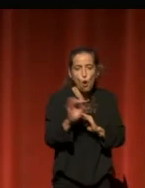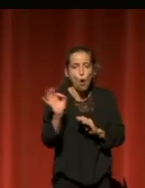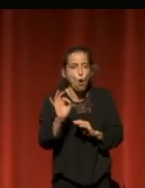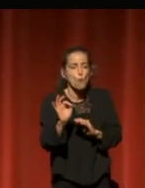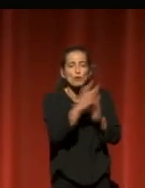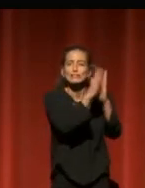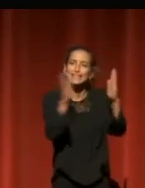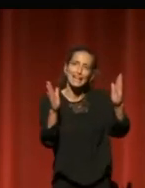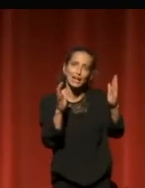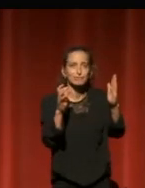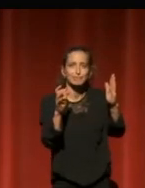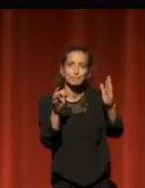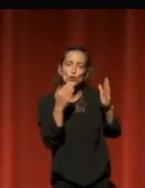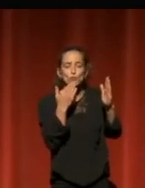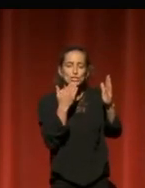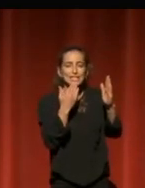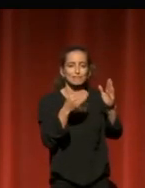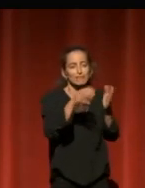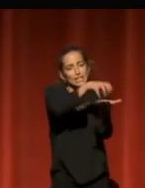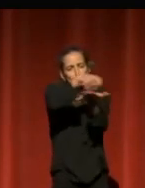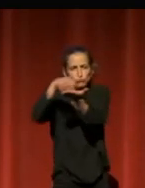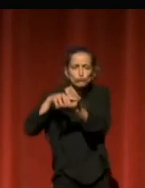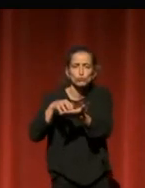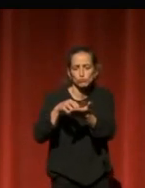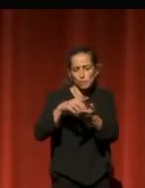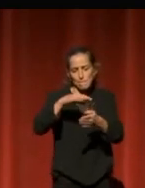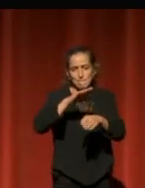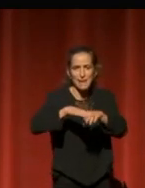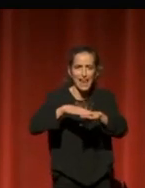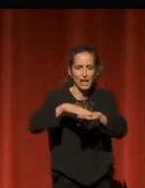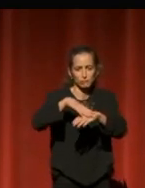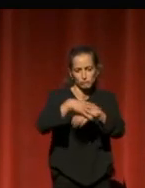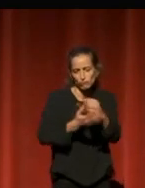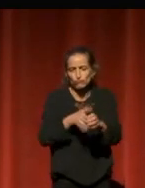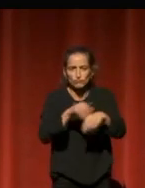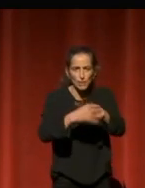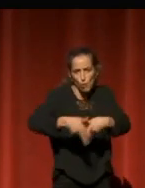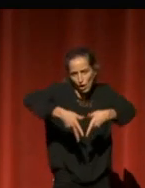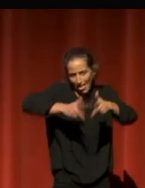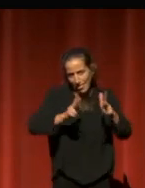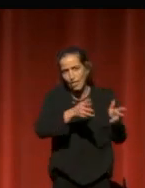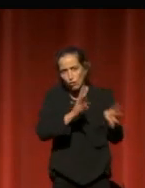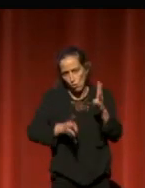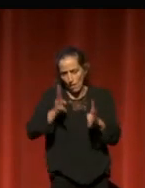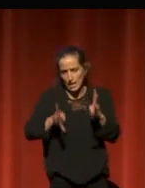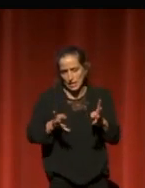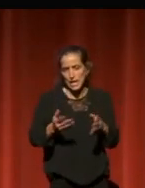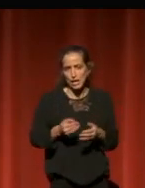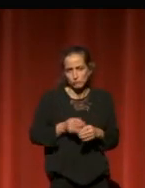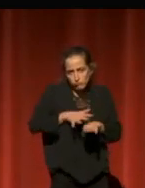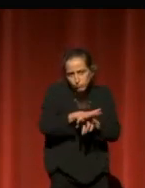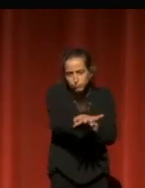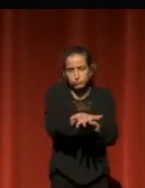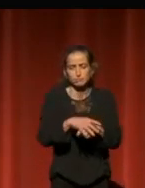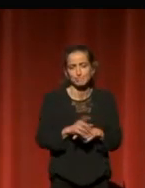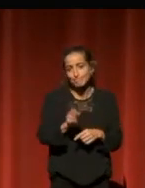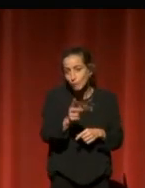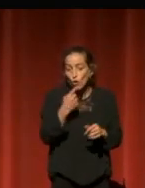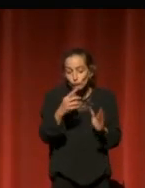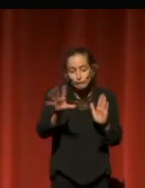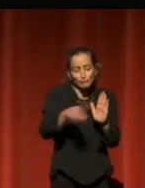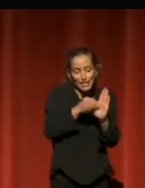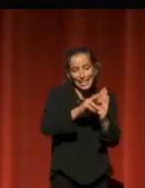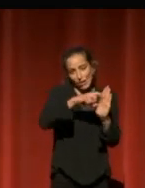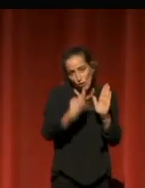instituciones de refuerzo democrático de la ciudadanía. Entonces, estas leyes que en su momento pues quisieron